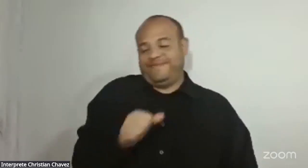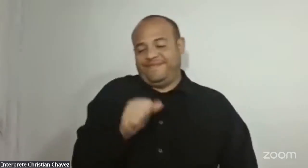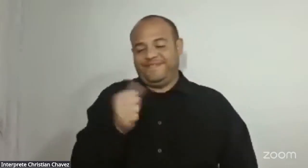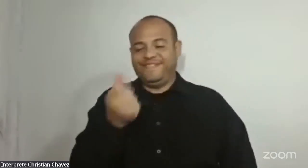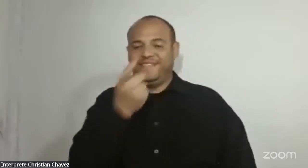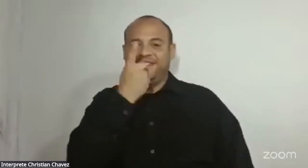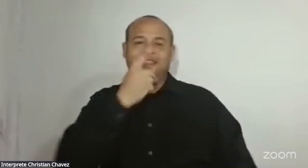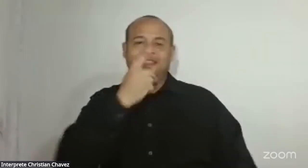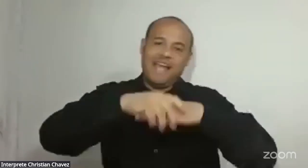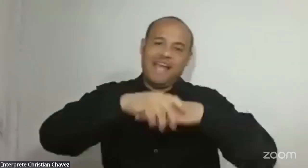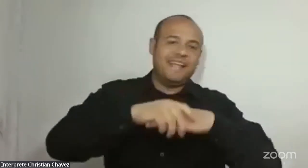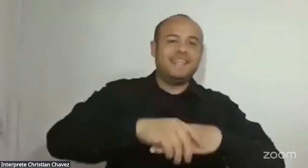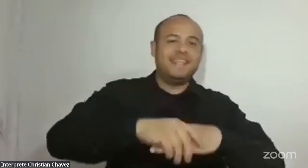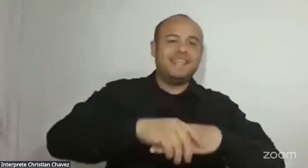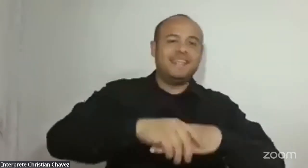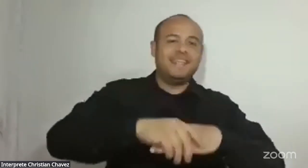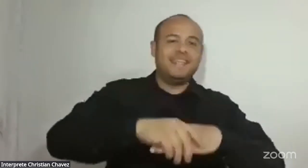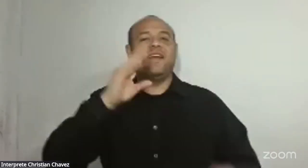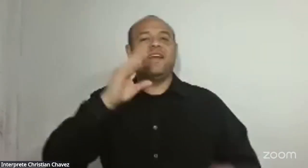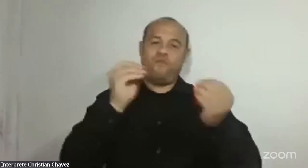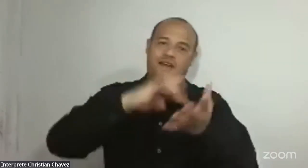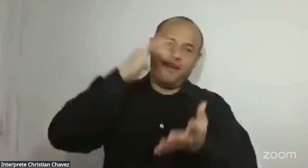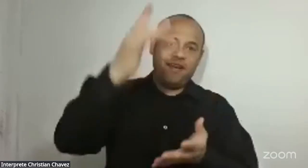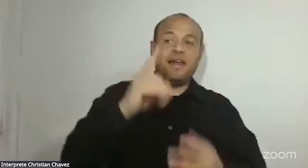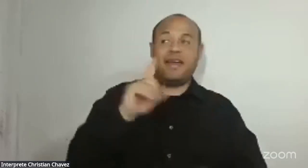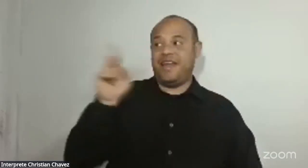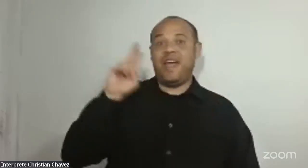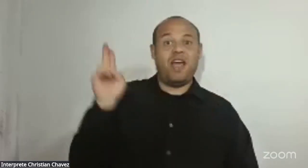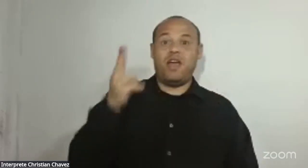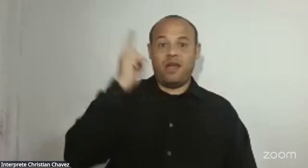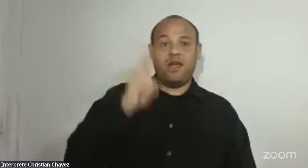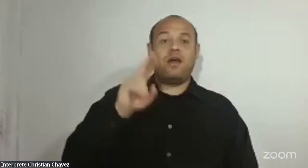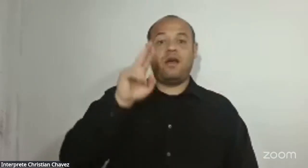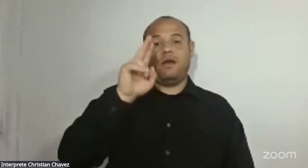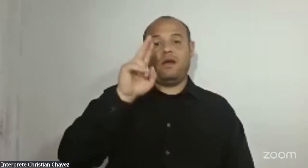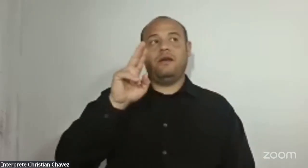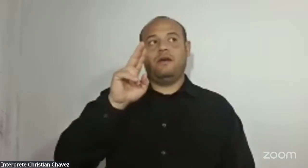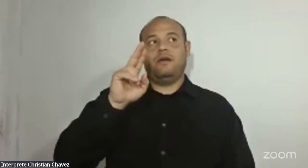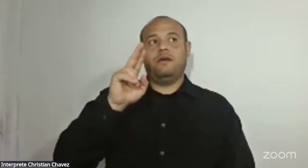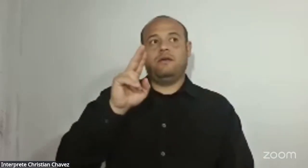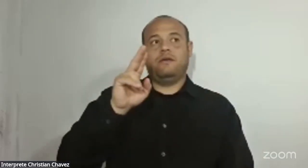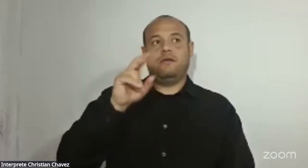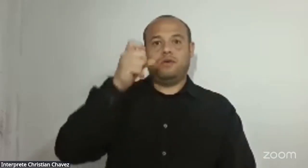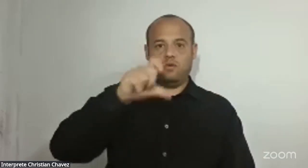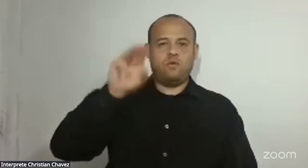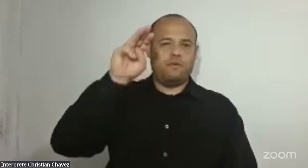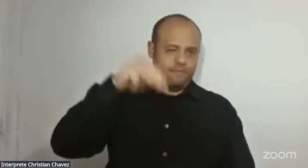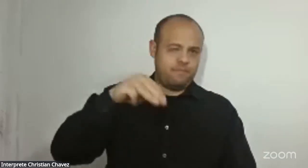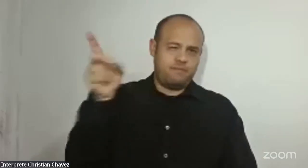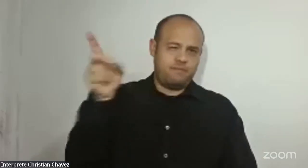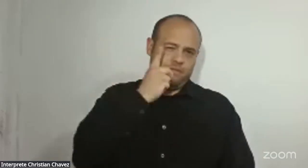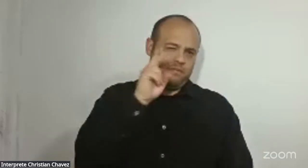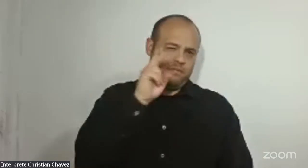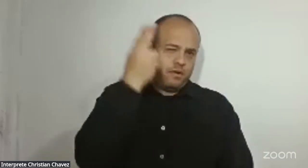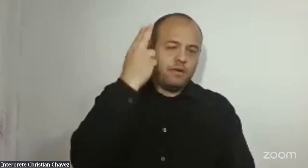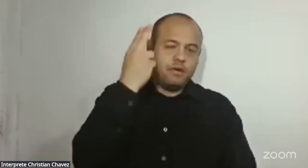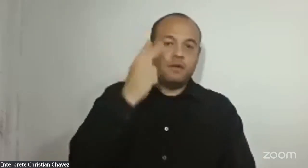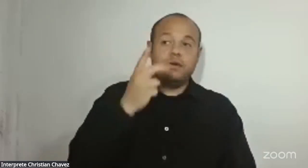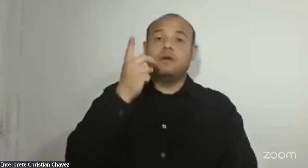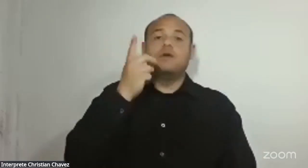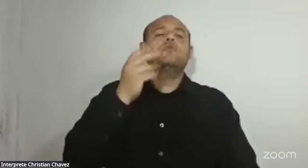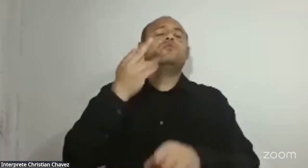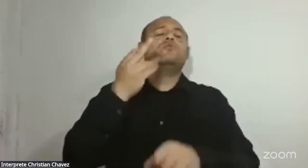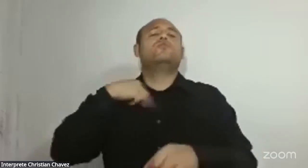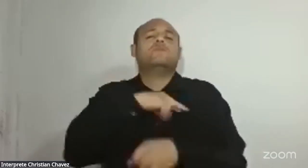de la universidad, la UM, eh, en fin, lo que esperamos aquí